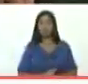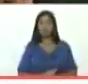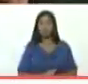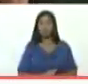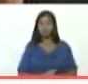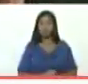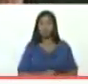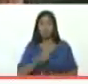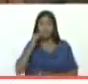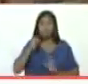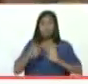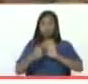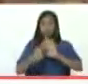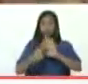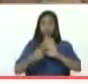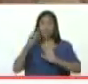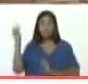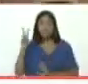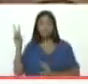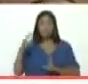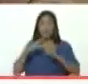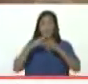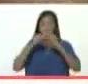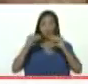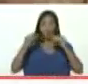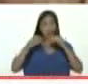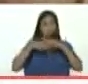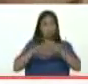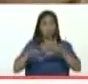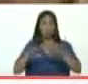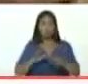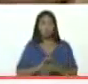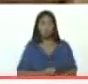Tiene que expresar a Venezuela en toda su expresión.